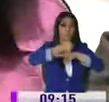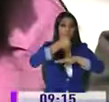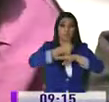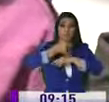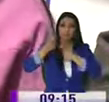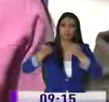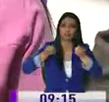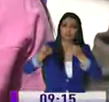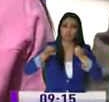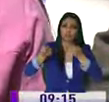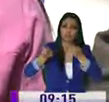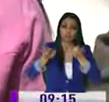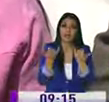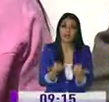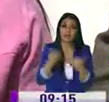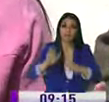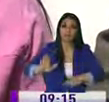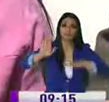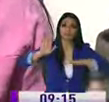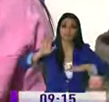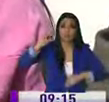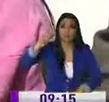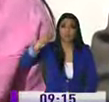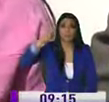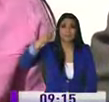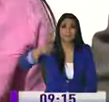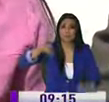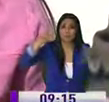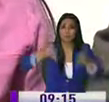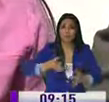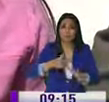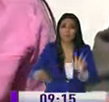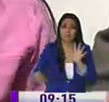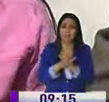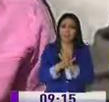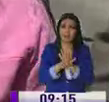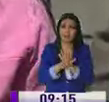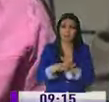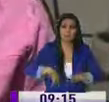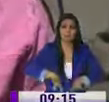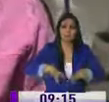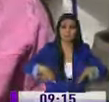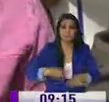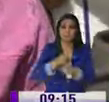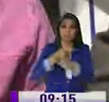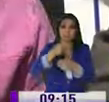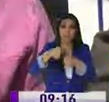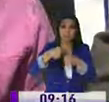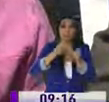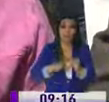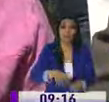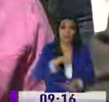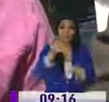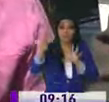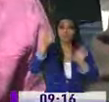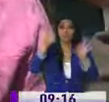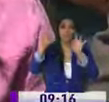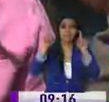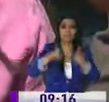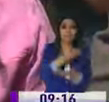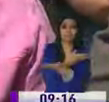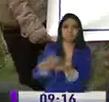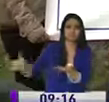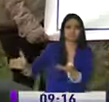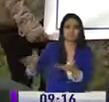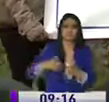que se encuentran nombradas por este ilegítimo ilegal y absolutamente corrupto consejo de participación ciudadana sean cesados de